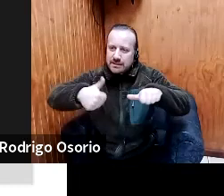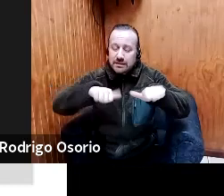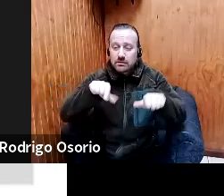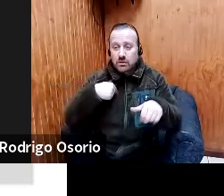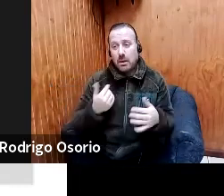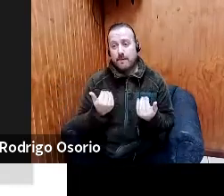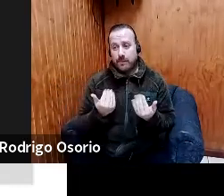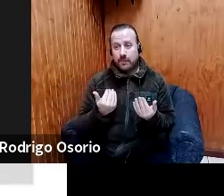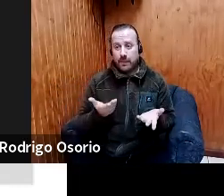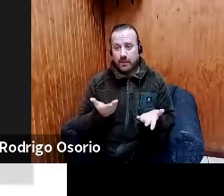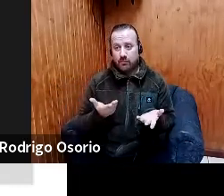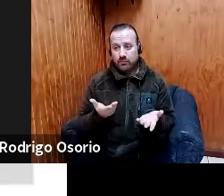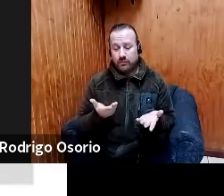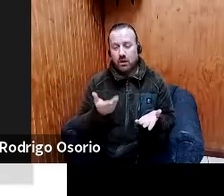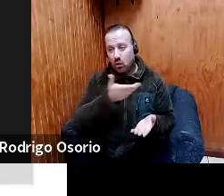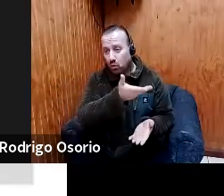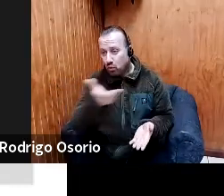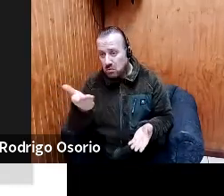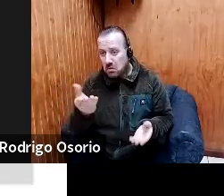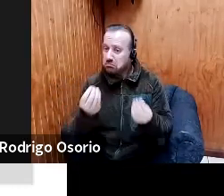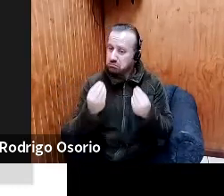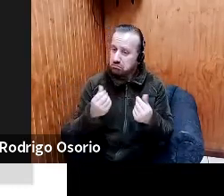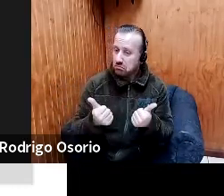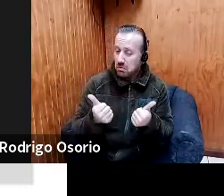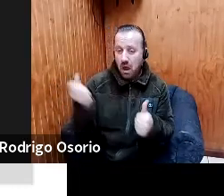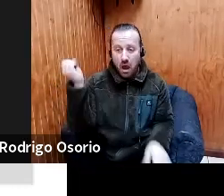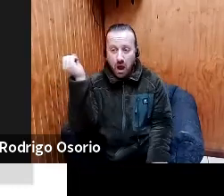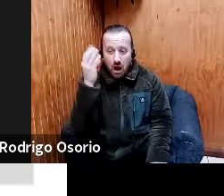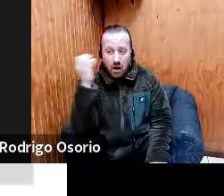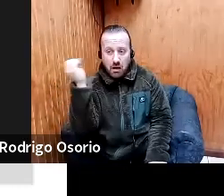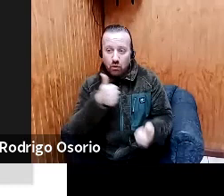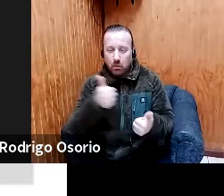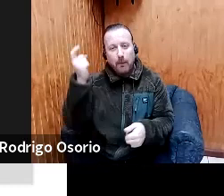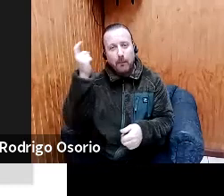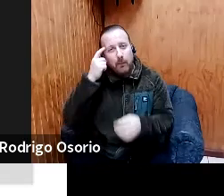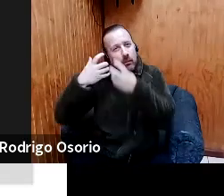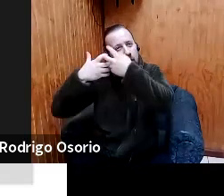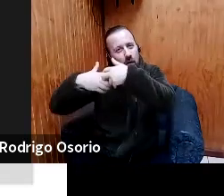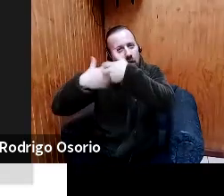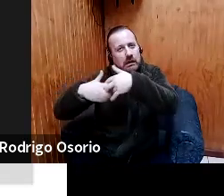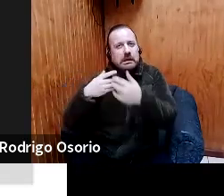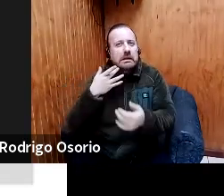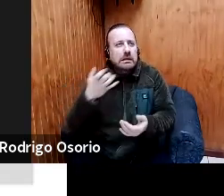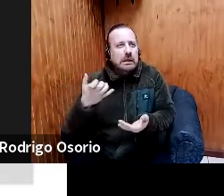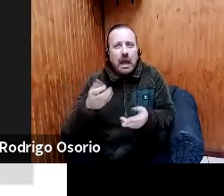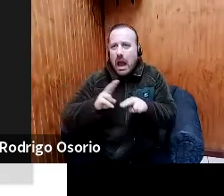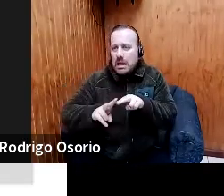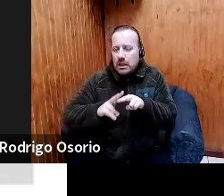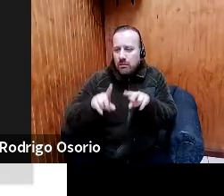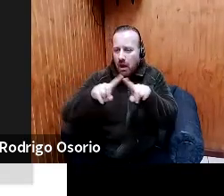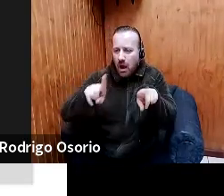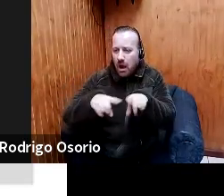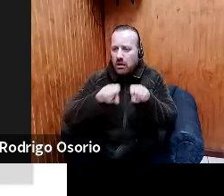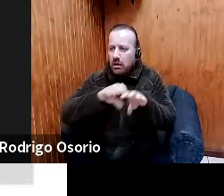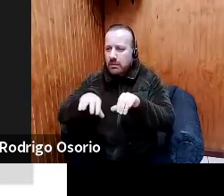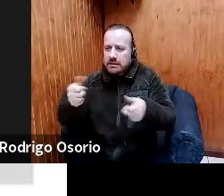sean de utilidad y que pues sirvan para reflexionar sobre qué hacemos en el aula de ciencias, qué sentido